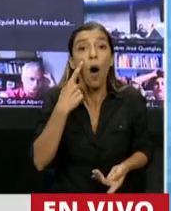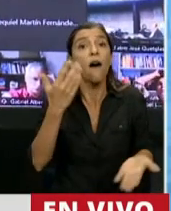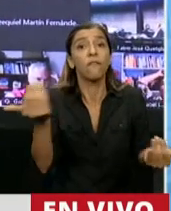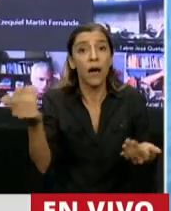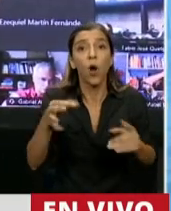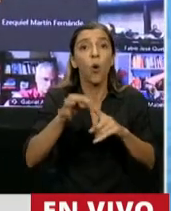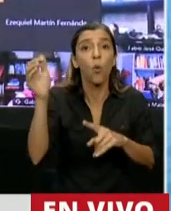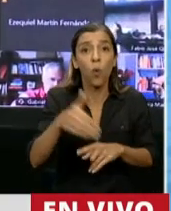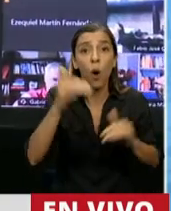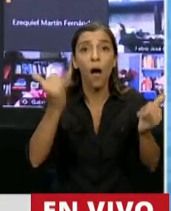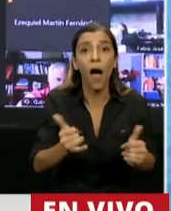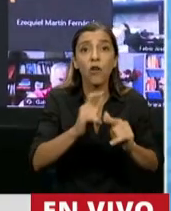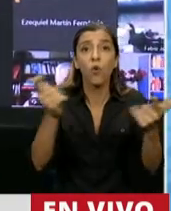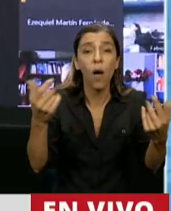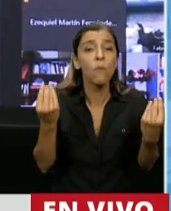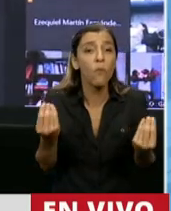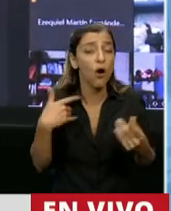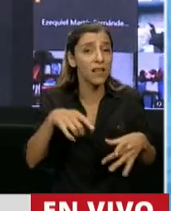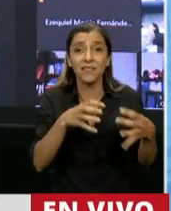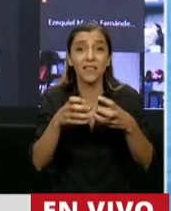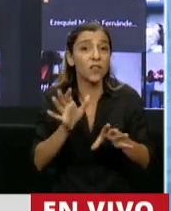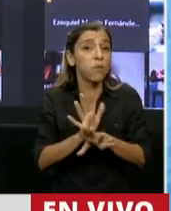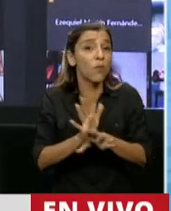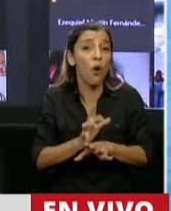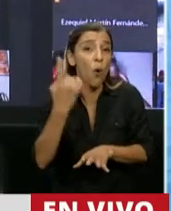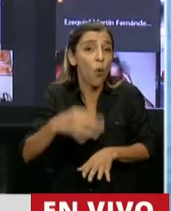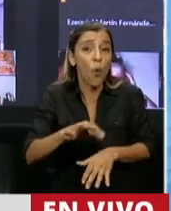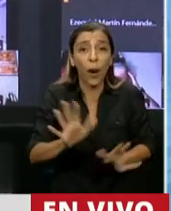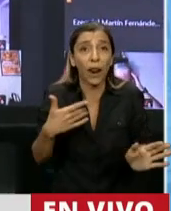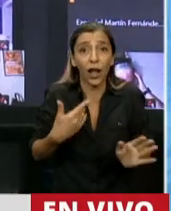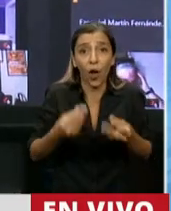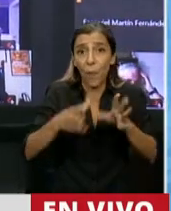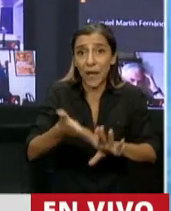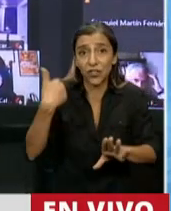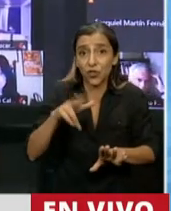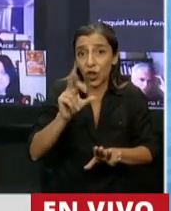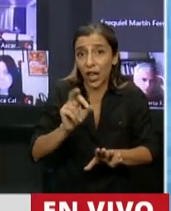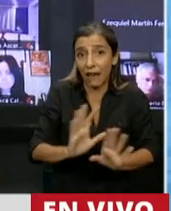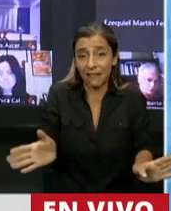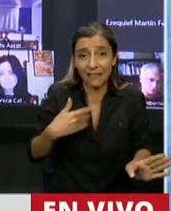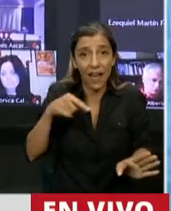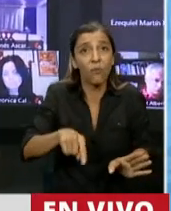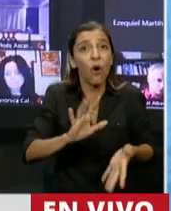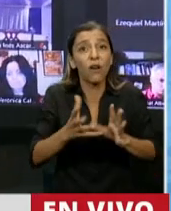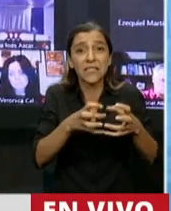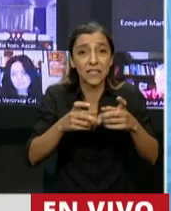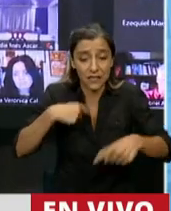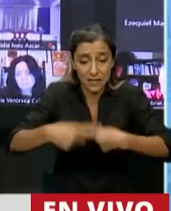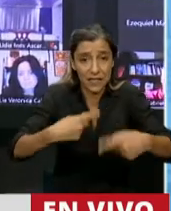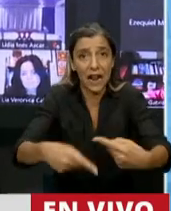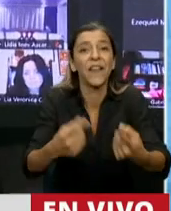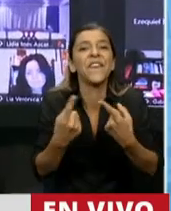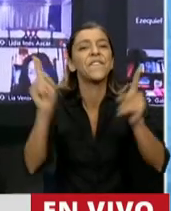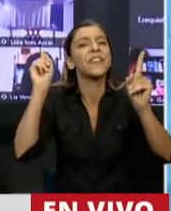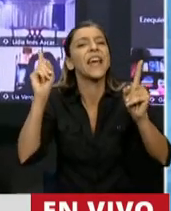porque es un acto único presidente está sesión continúa distinto sería si efectivamente no